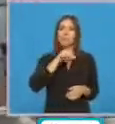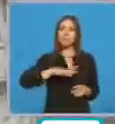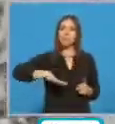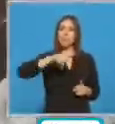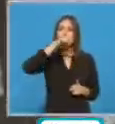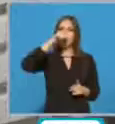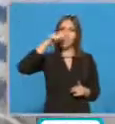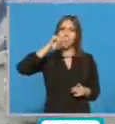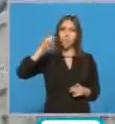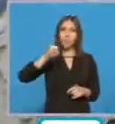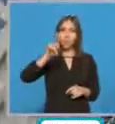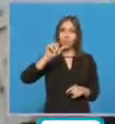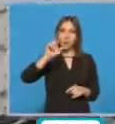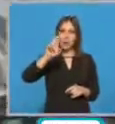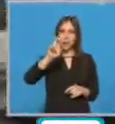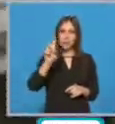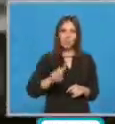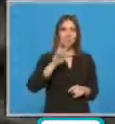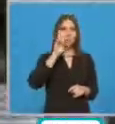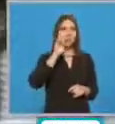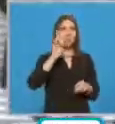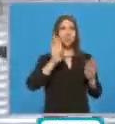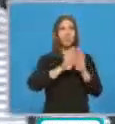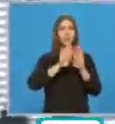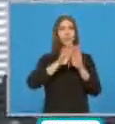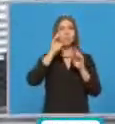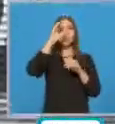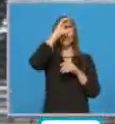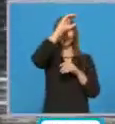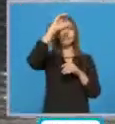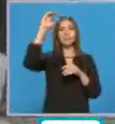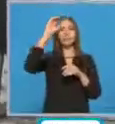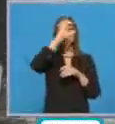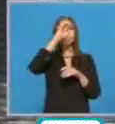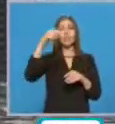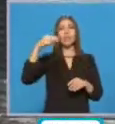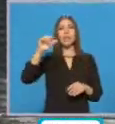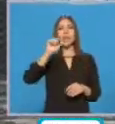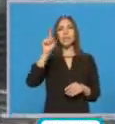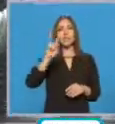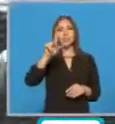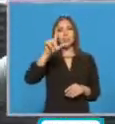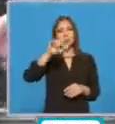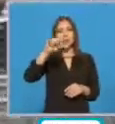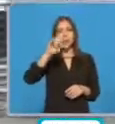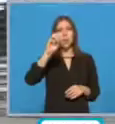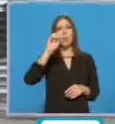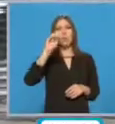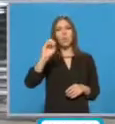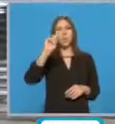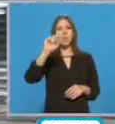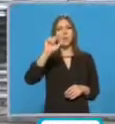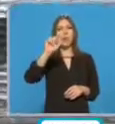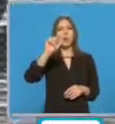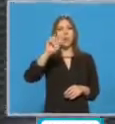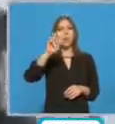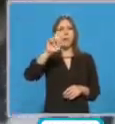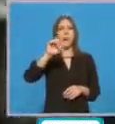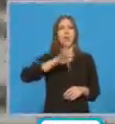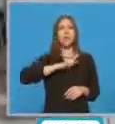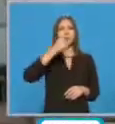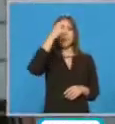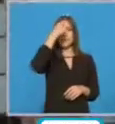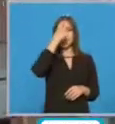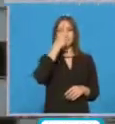mire, sobre estos azulejos o Talavera están los retratos de los virreyes, desde Hernán